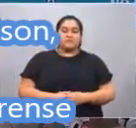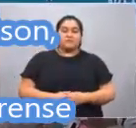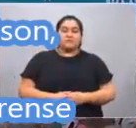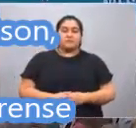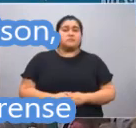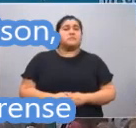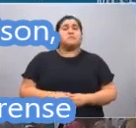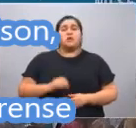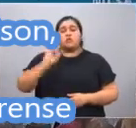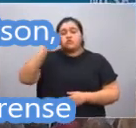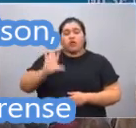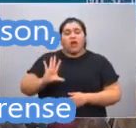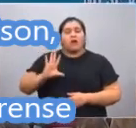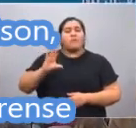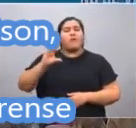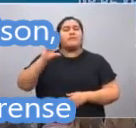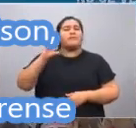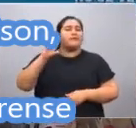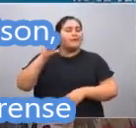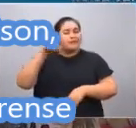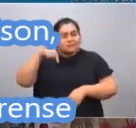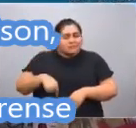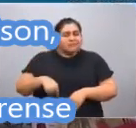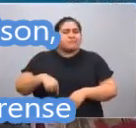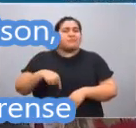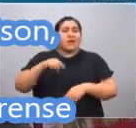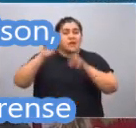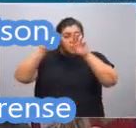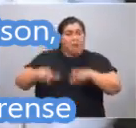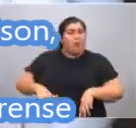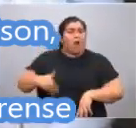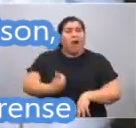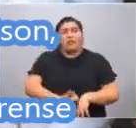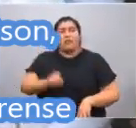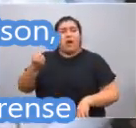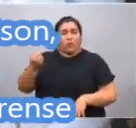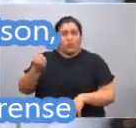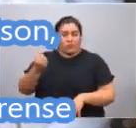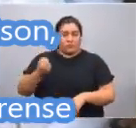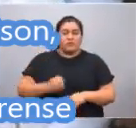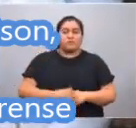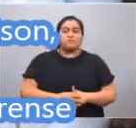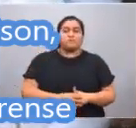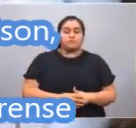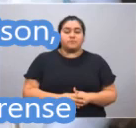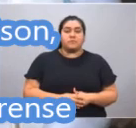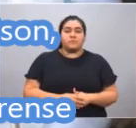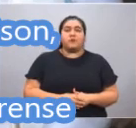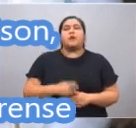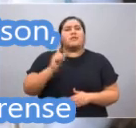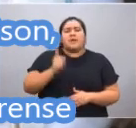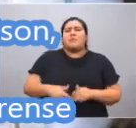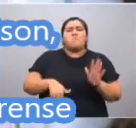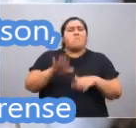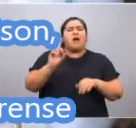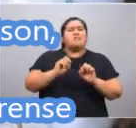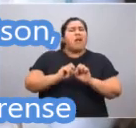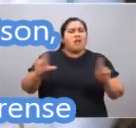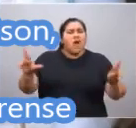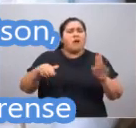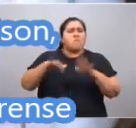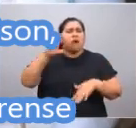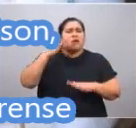No solo se está aplicando este plan de ajuste, sino que es más grave y más